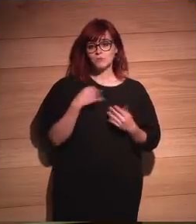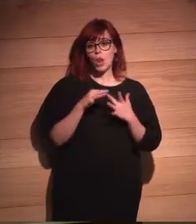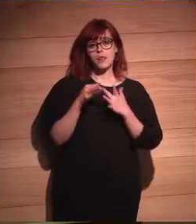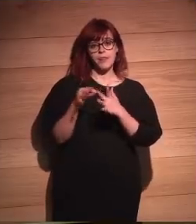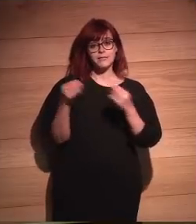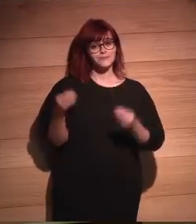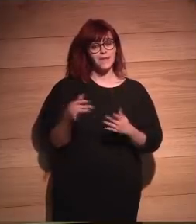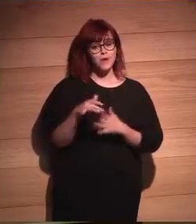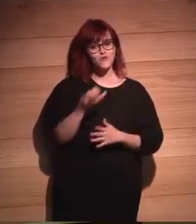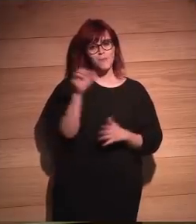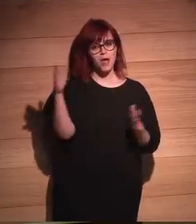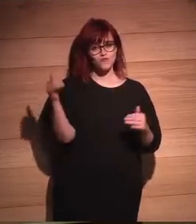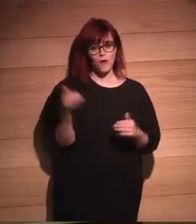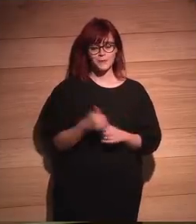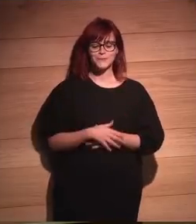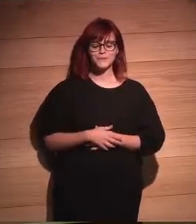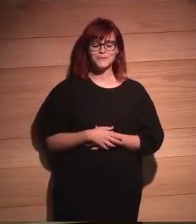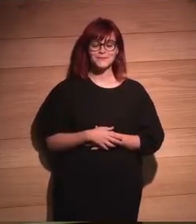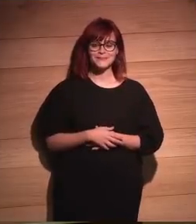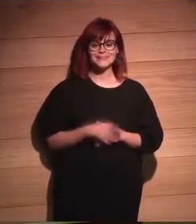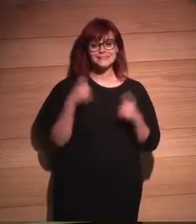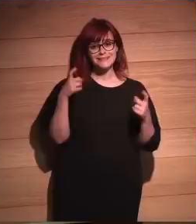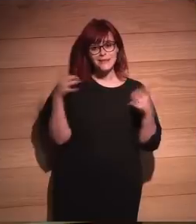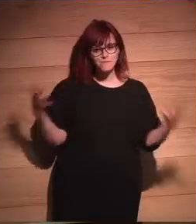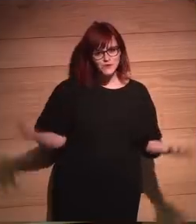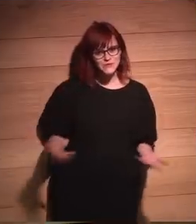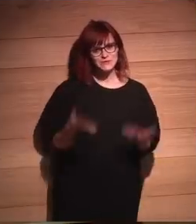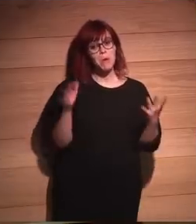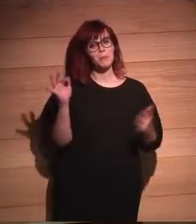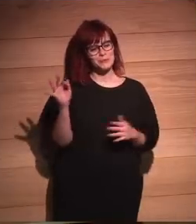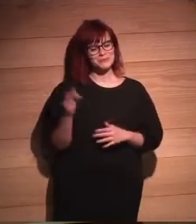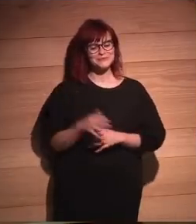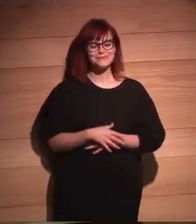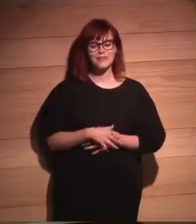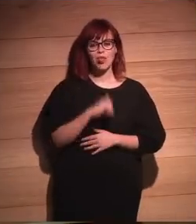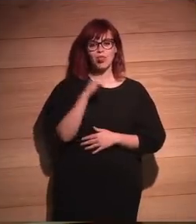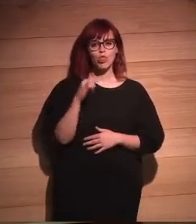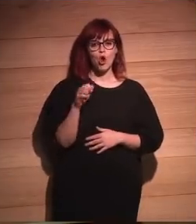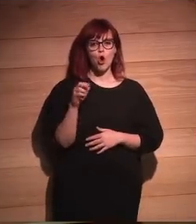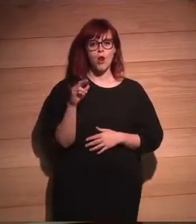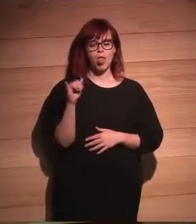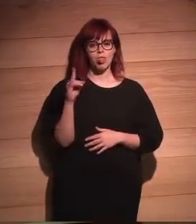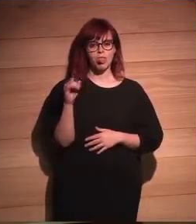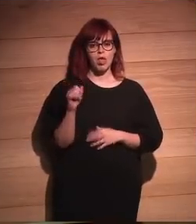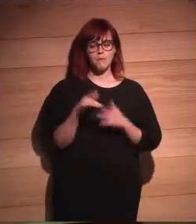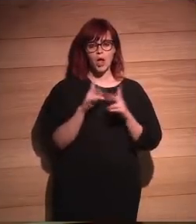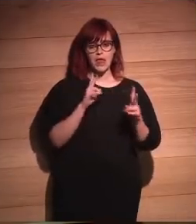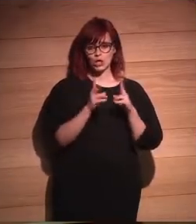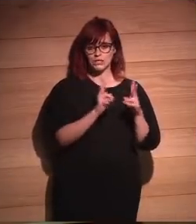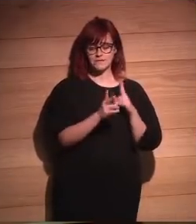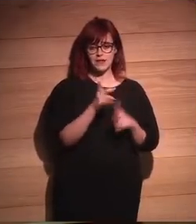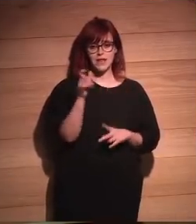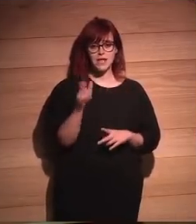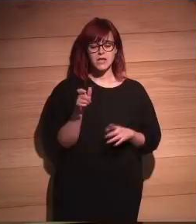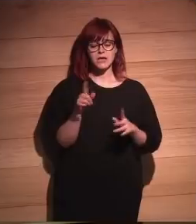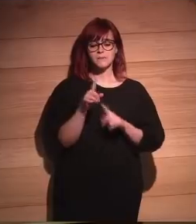Europa. Estamos aflorándolos por llevarlo al tecnooptimismo. Zoraida. Bueno, muy brevemente por contestar